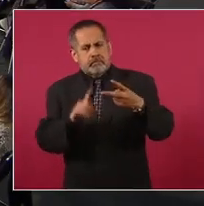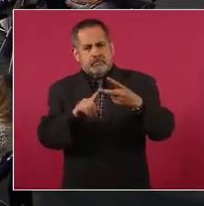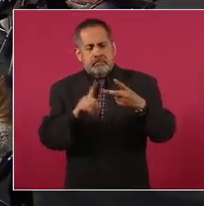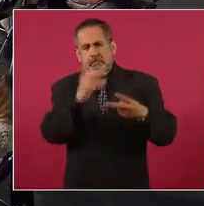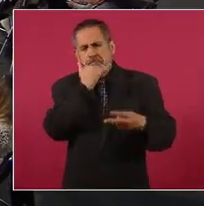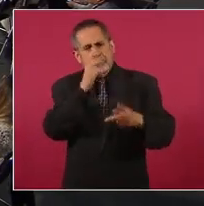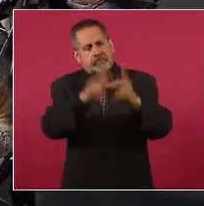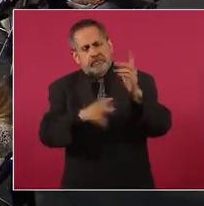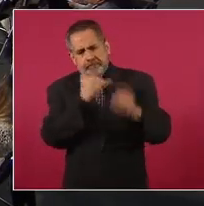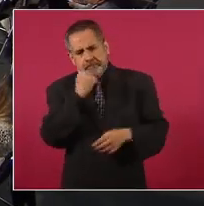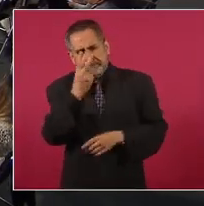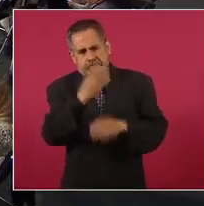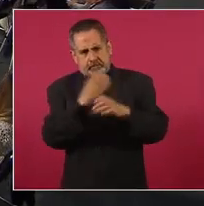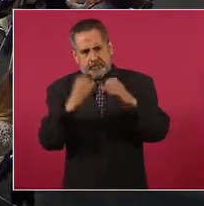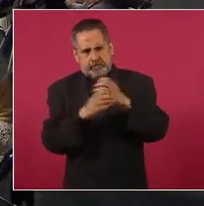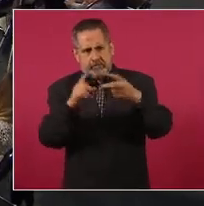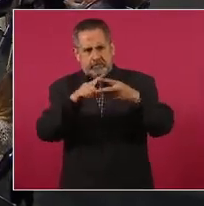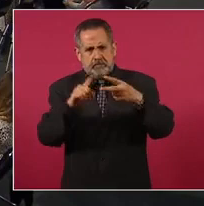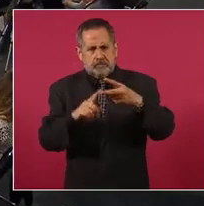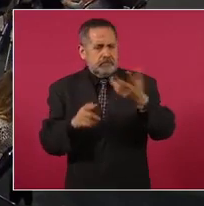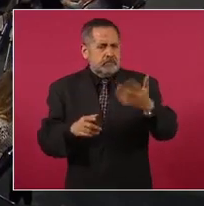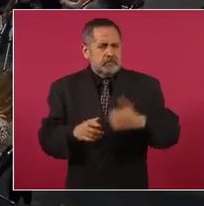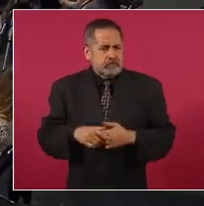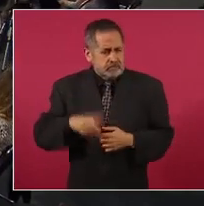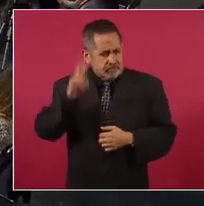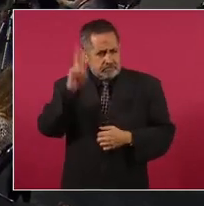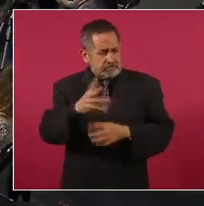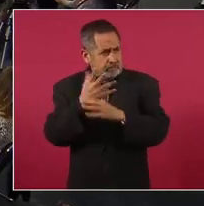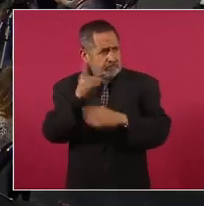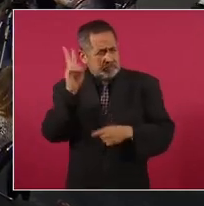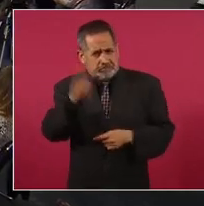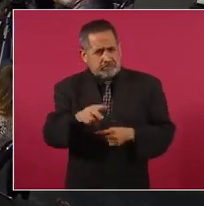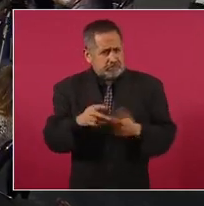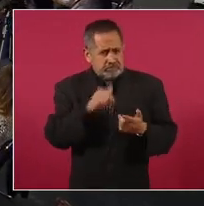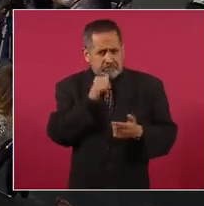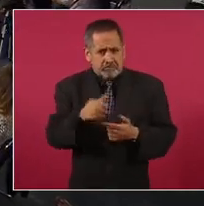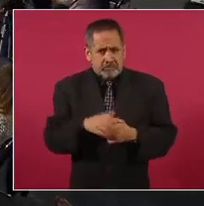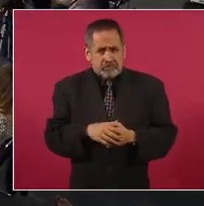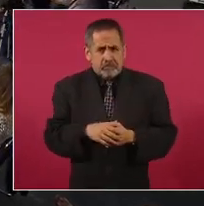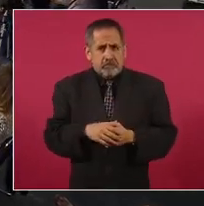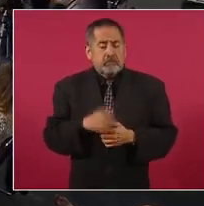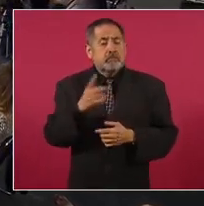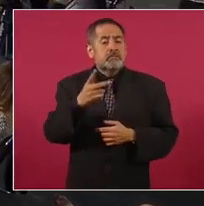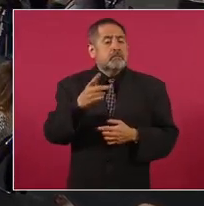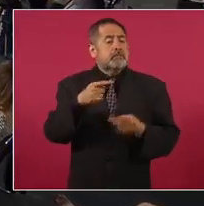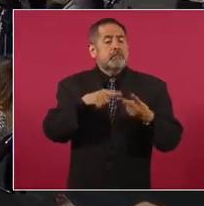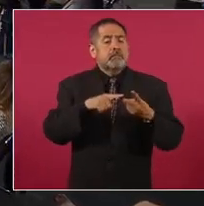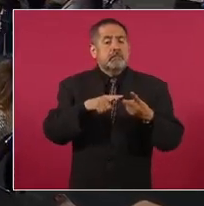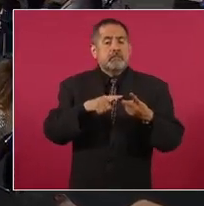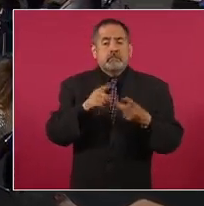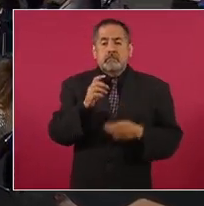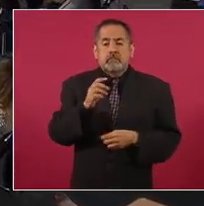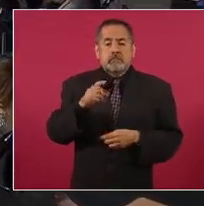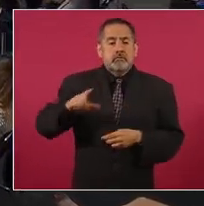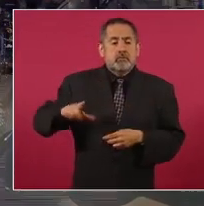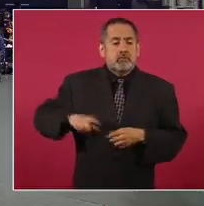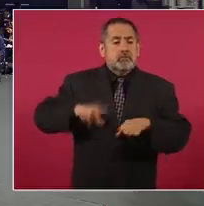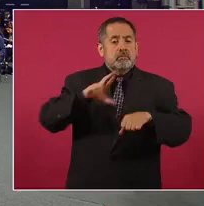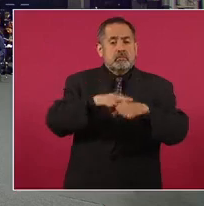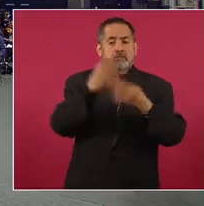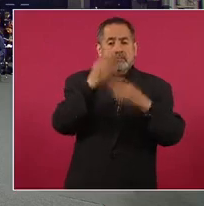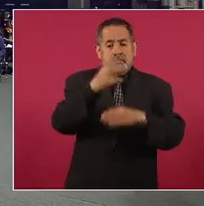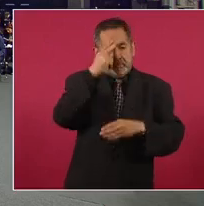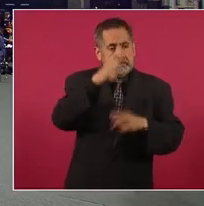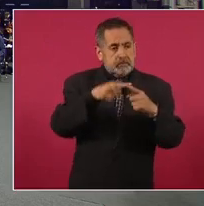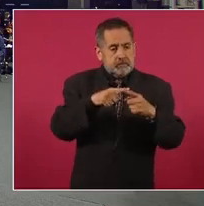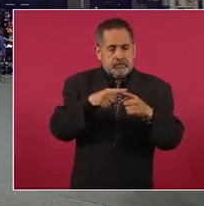perdón. ¿Qué tan cierto es que no va a refrendar el segundo mandato del subgobernador del Banco de México, de